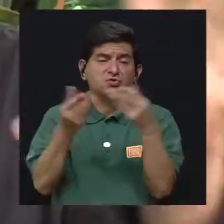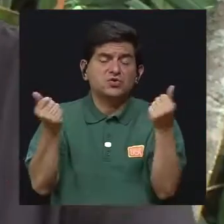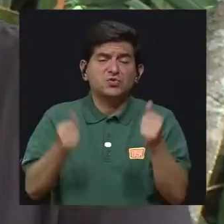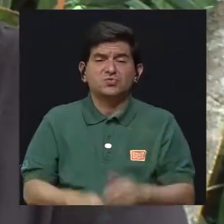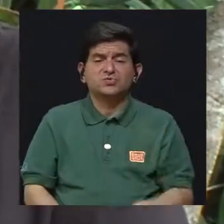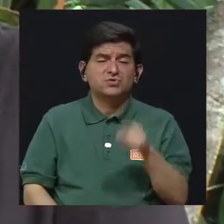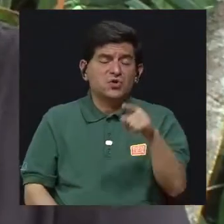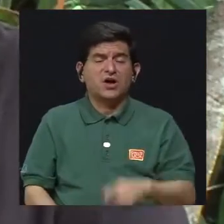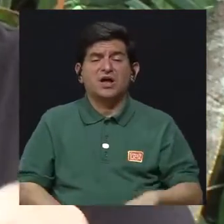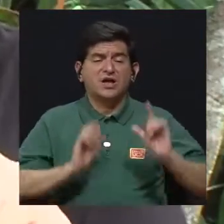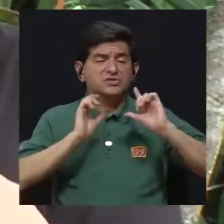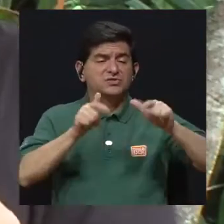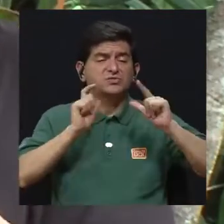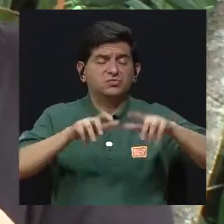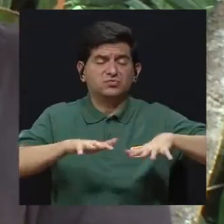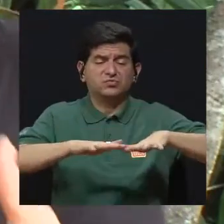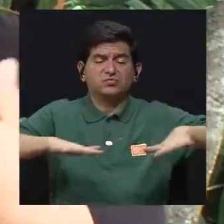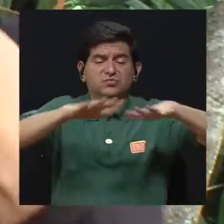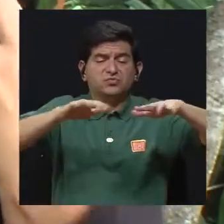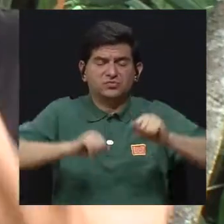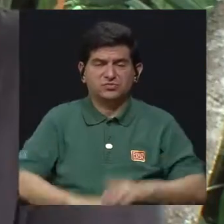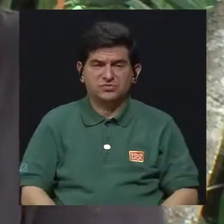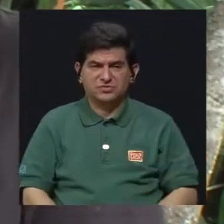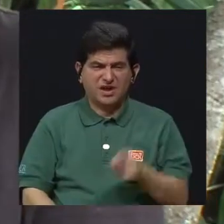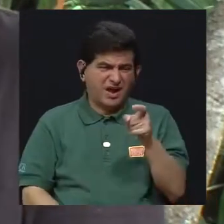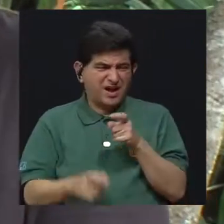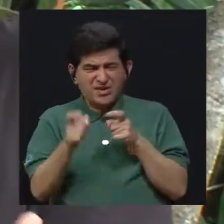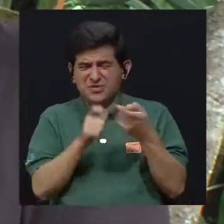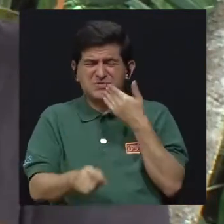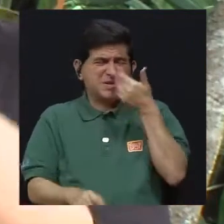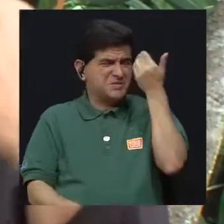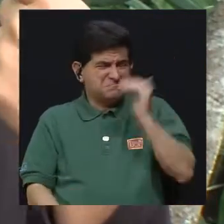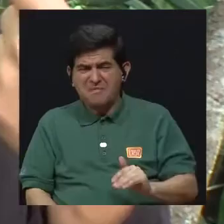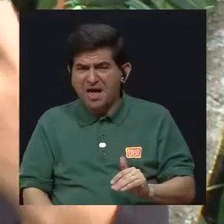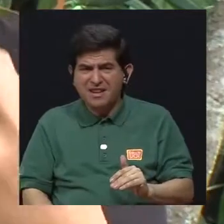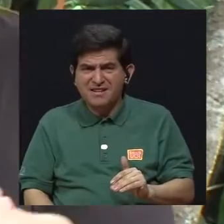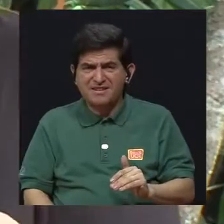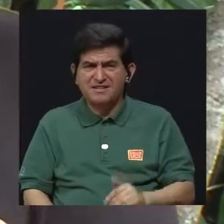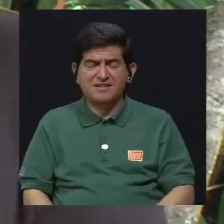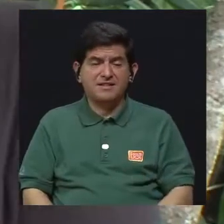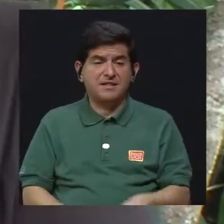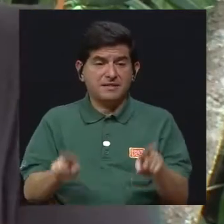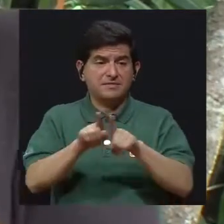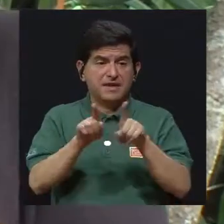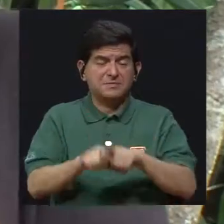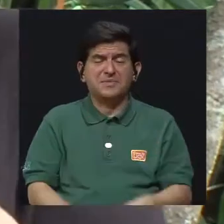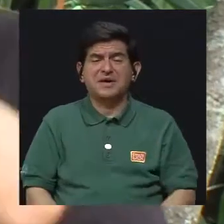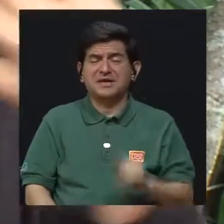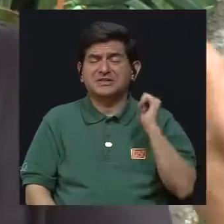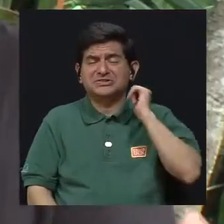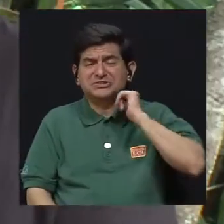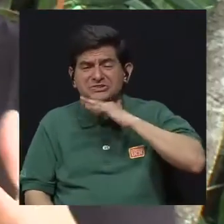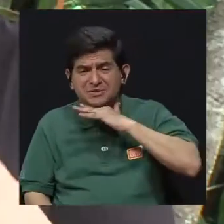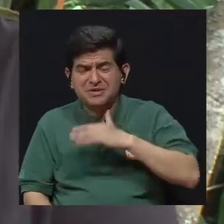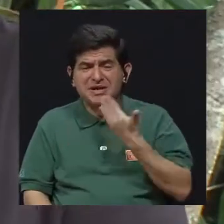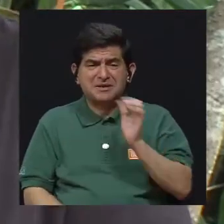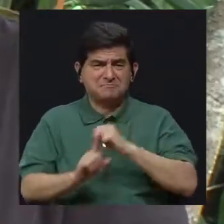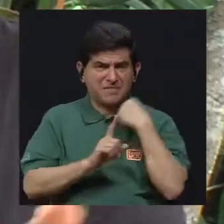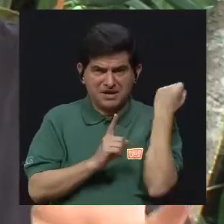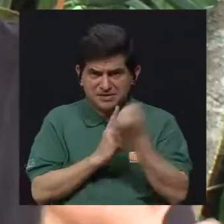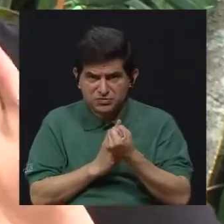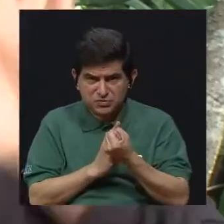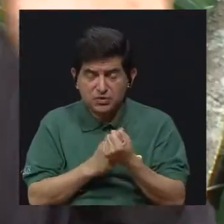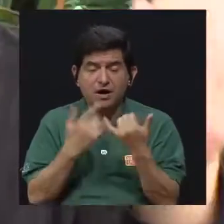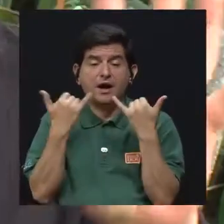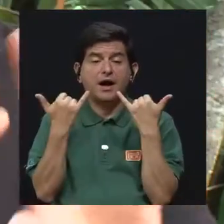son los rellenos sanitarios, que además se estuvieron manejando mal, entonces además generaban contaminación, malas